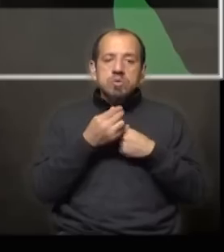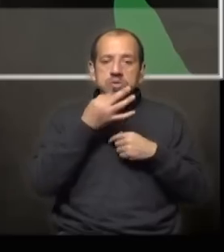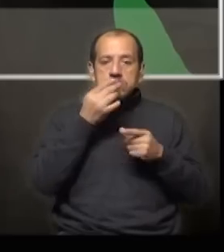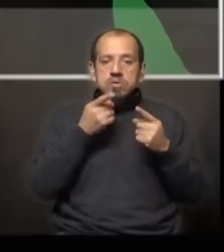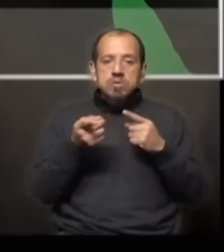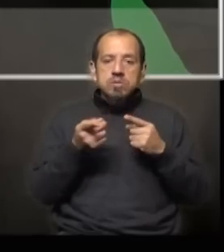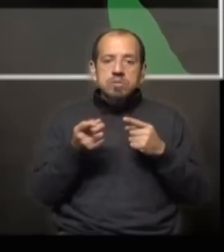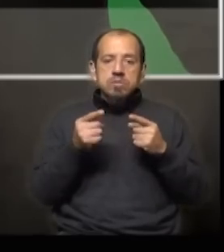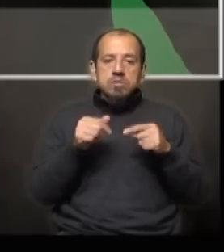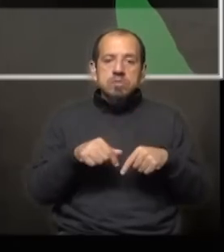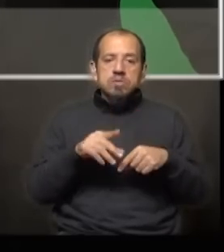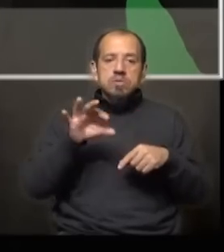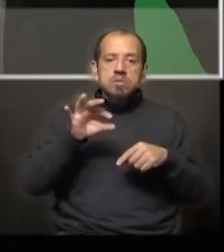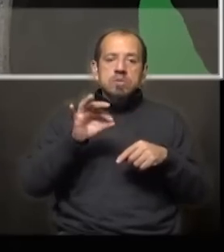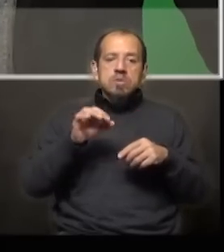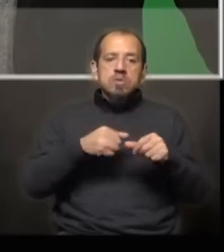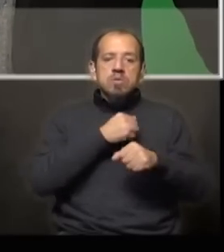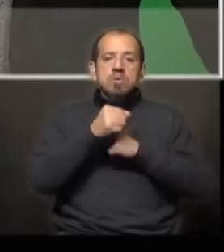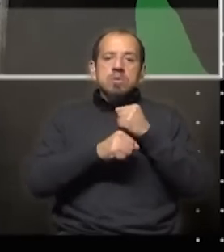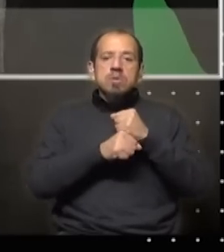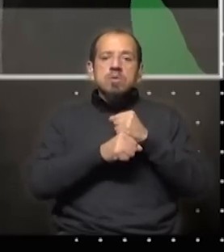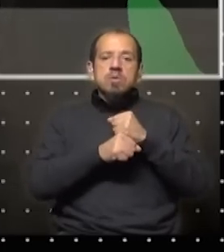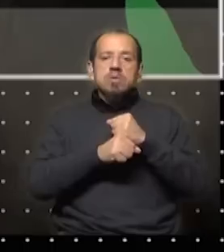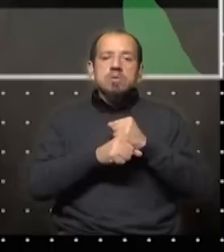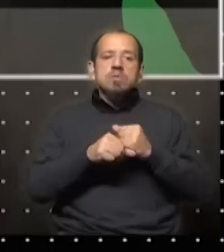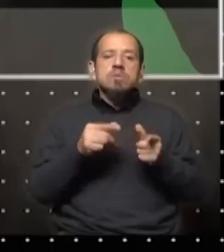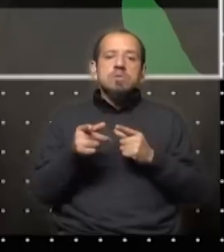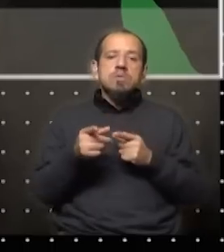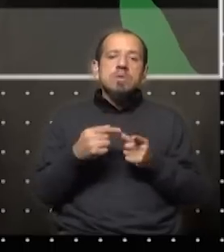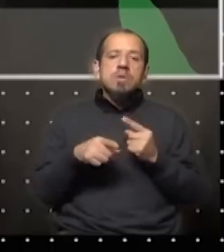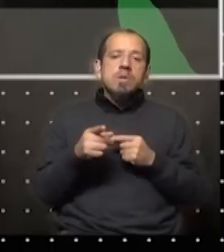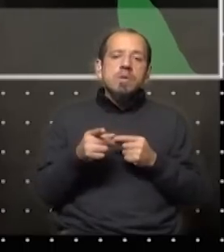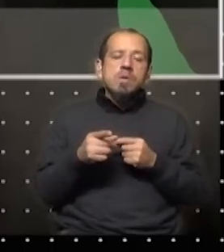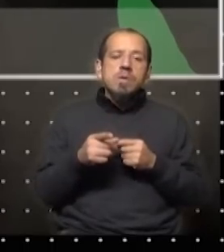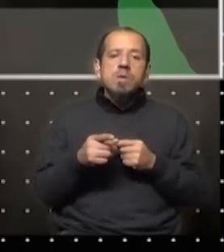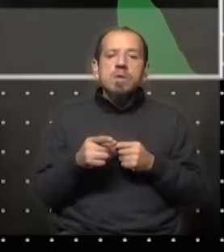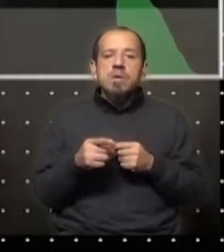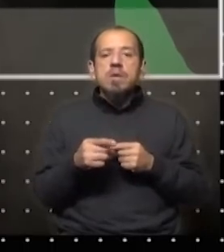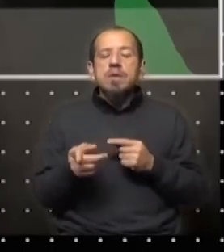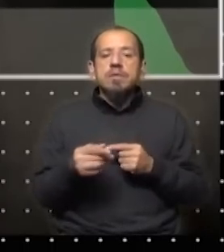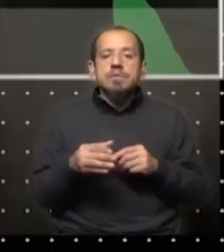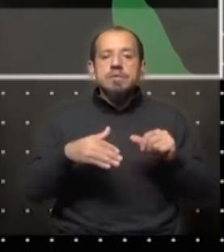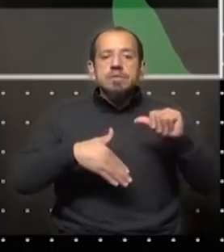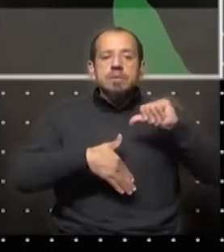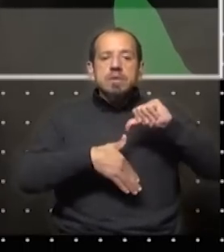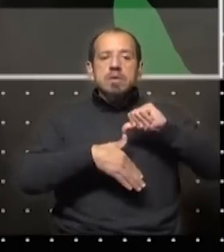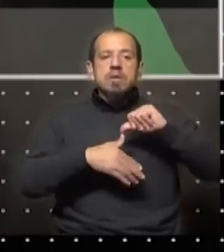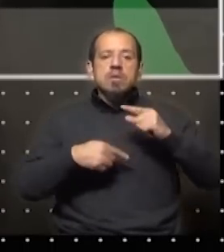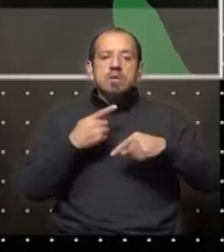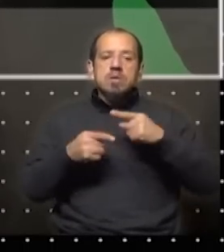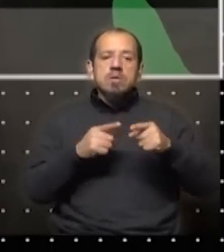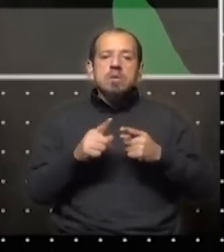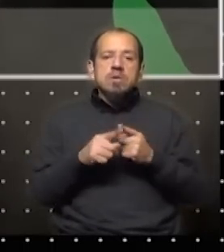justo festejando 50 años de haber recuperado la democracia para América Latina es un tema todavía vigente Perdón